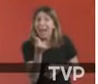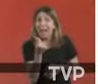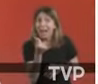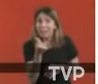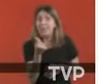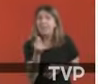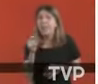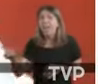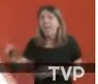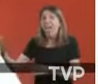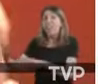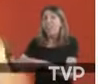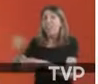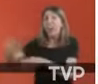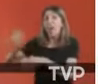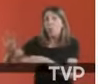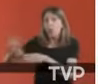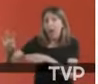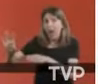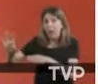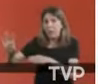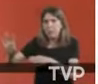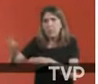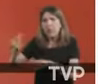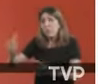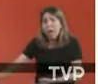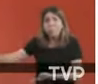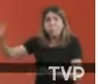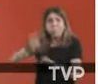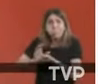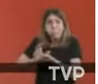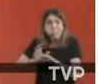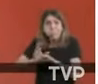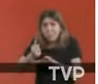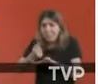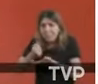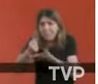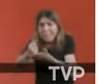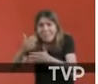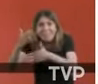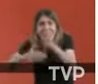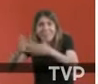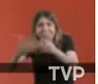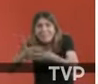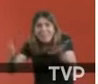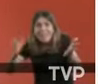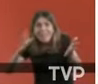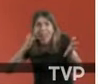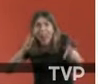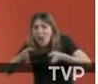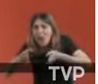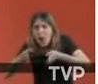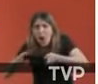de la deuda externa, que se sepa, no se ha realizado en la Argentina una alcantarilla, un cordón